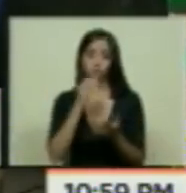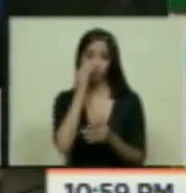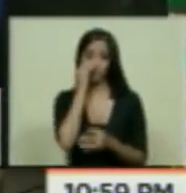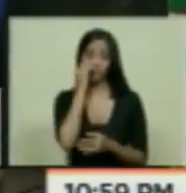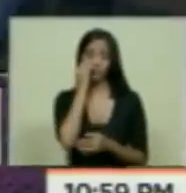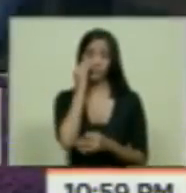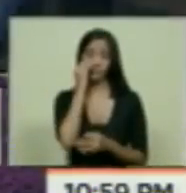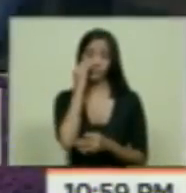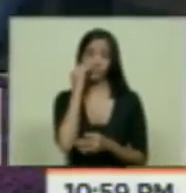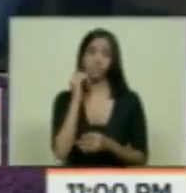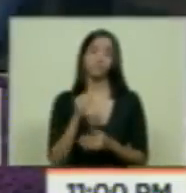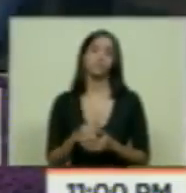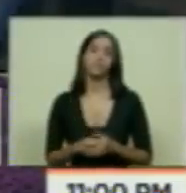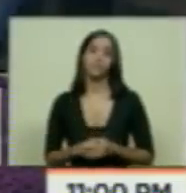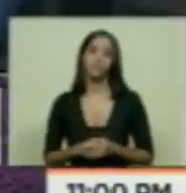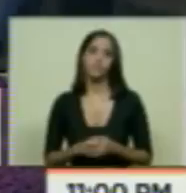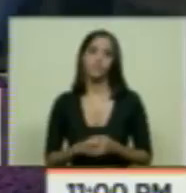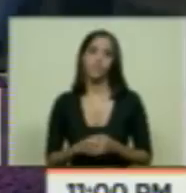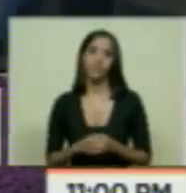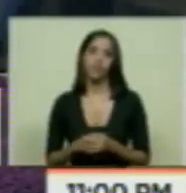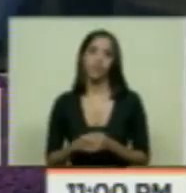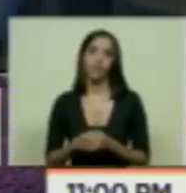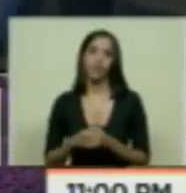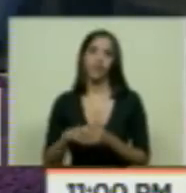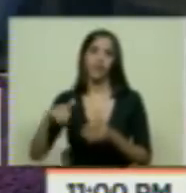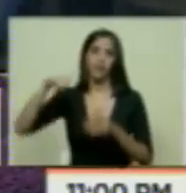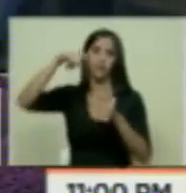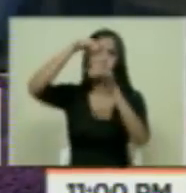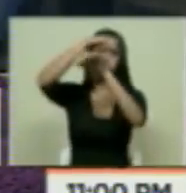que volvió la aspersión de las fumigaciones con glifosato,